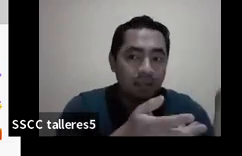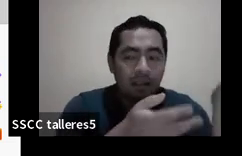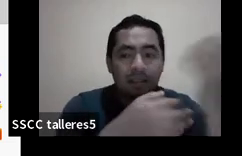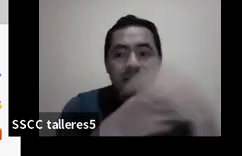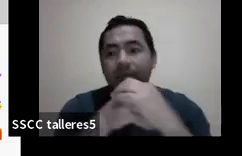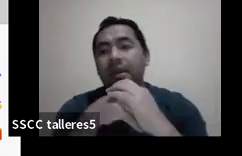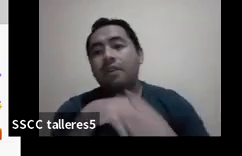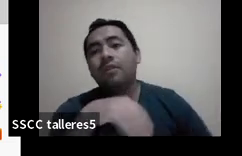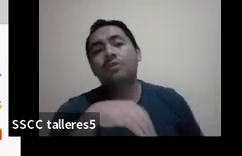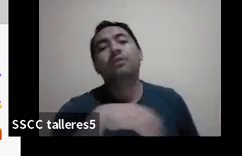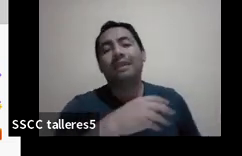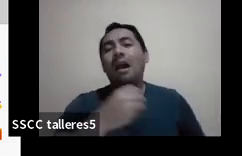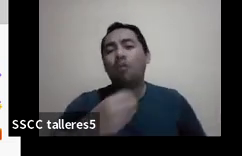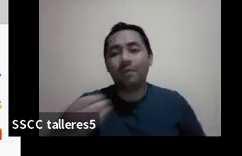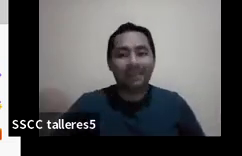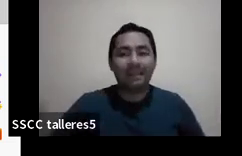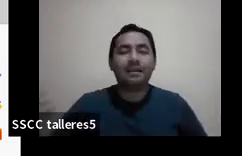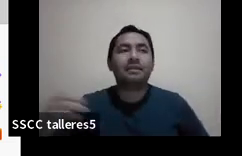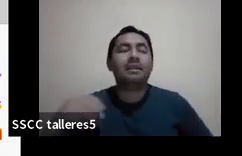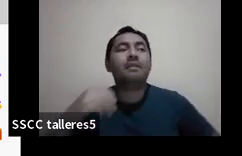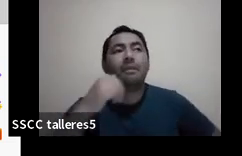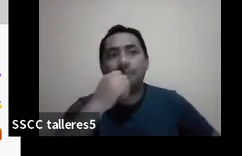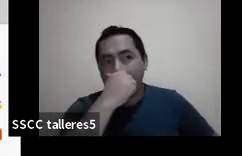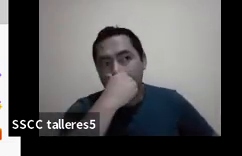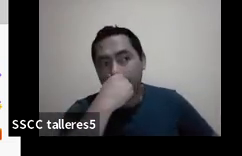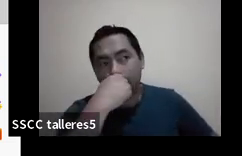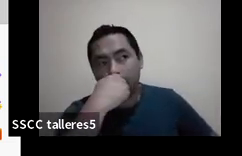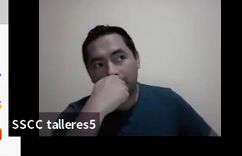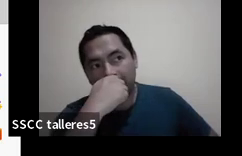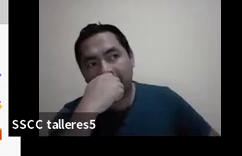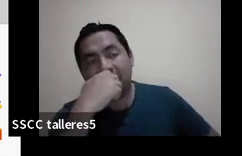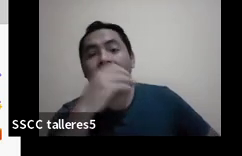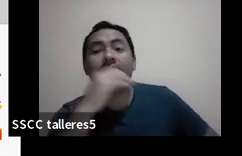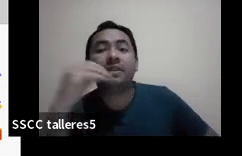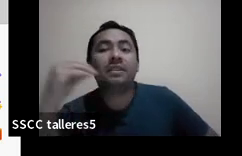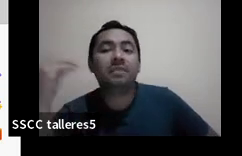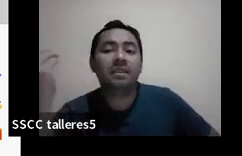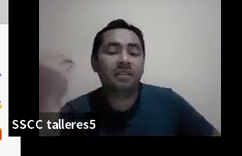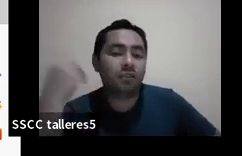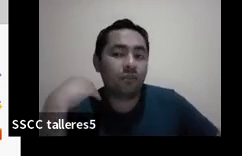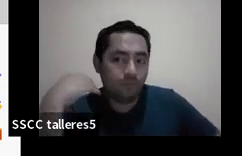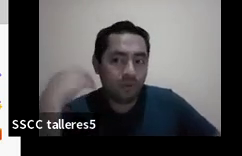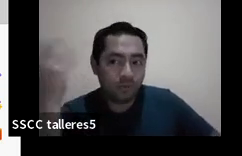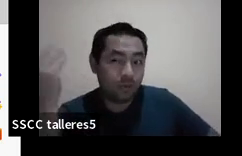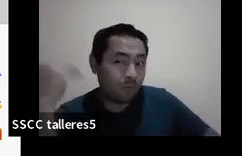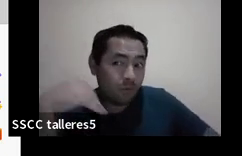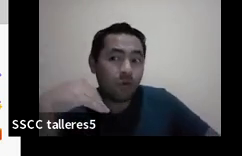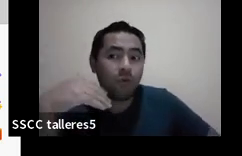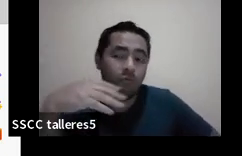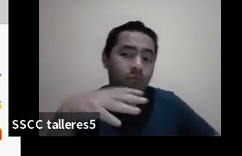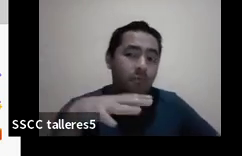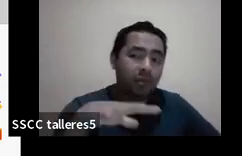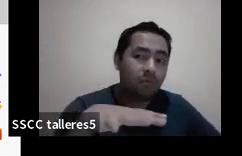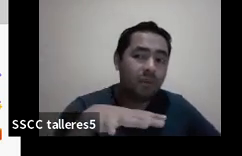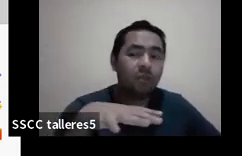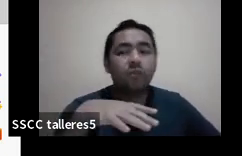Se le hace exámenes médicos, audiometría se le llama, y con eso se determina si el sordo puede escuchar un